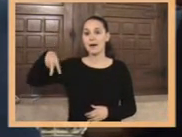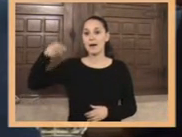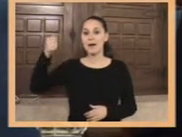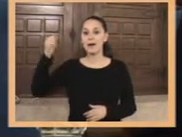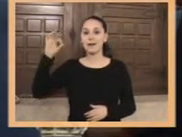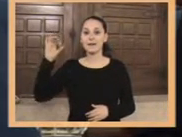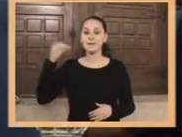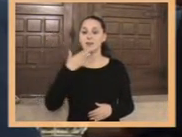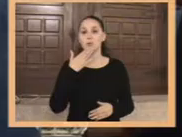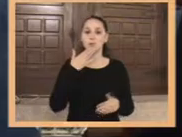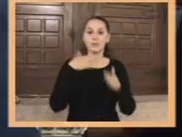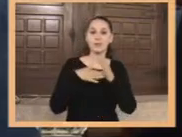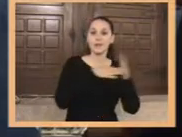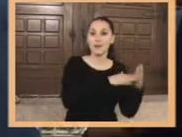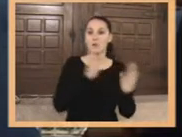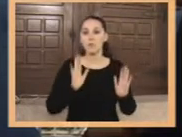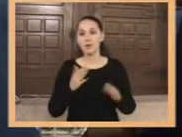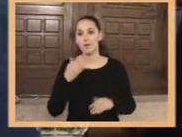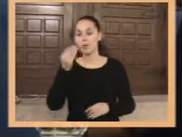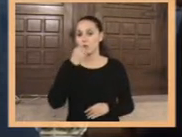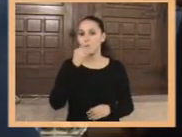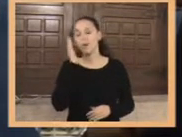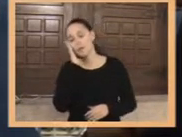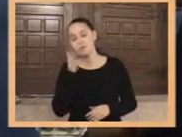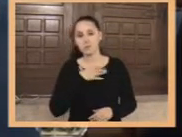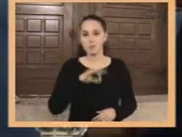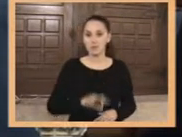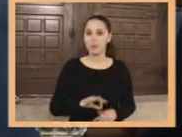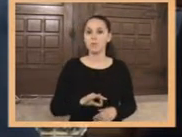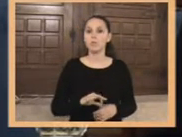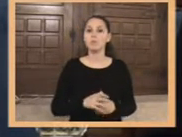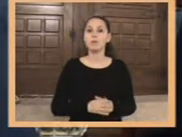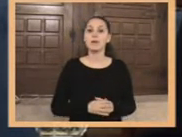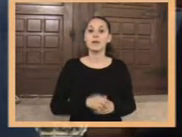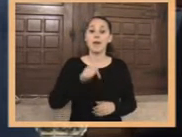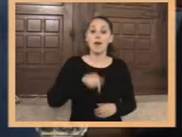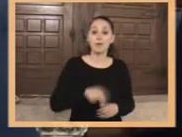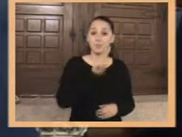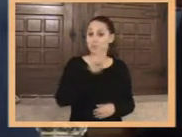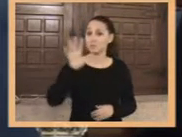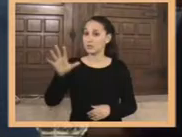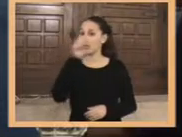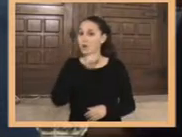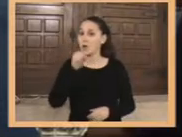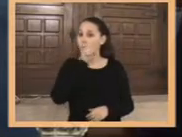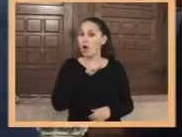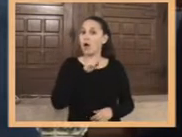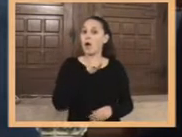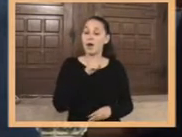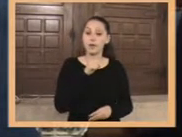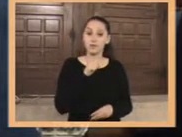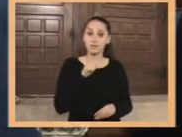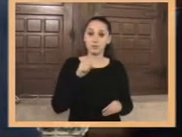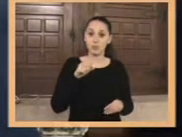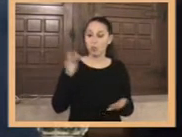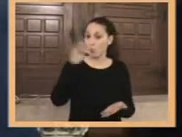esa concentración de caravanas que el Club Caravaning Plasencia, como sabe, que cumplía 25 años, nos pidió exactamente hace un año colaborar en